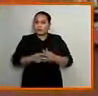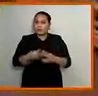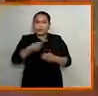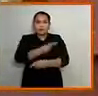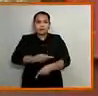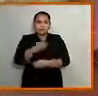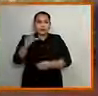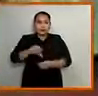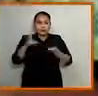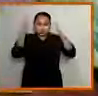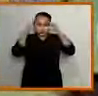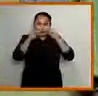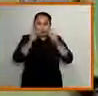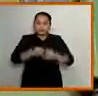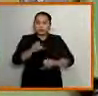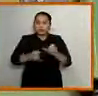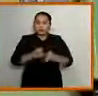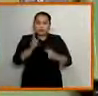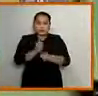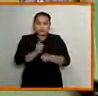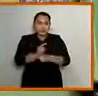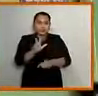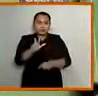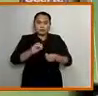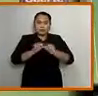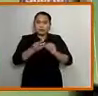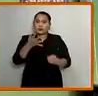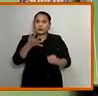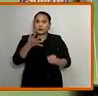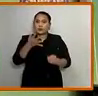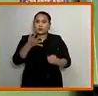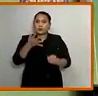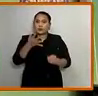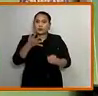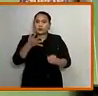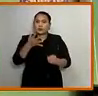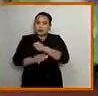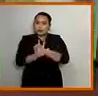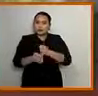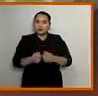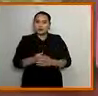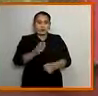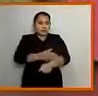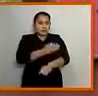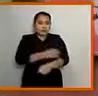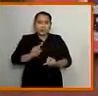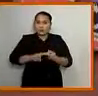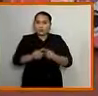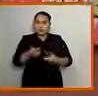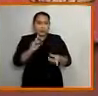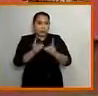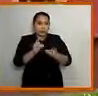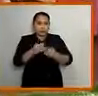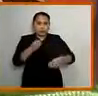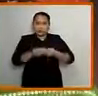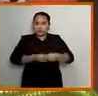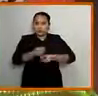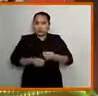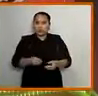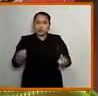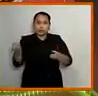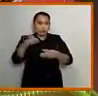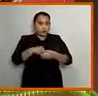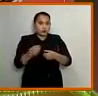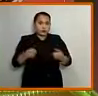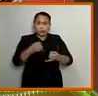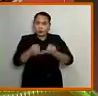diversión de esta noche pegándole sus tres números preferidos con nuestro juego de Pega 3. Prontos, amigos, Apostemos te invita a ser parte del juego. Con sus